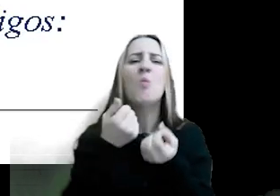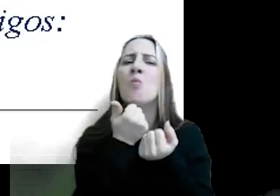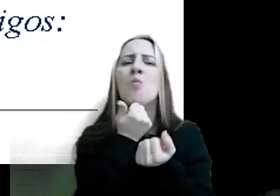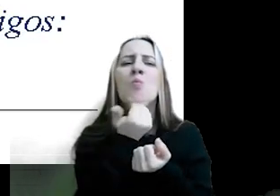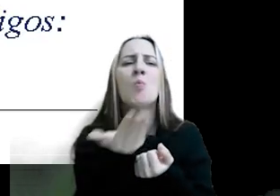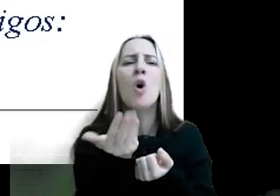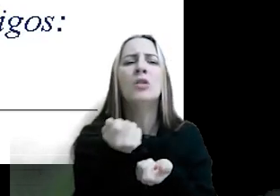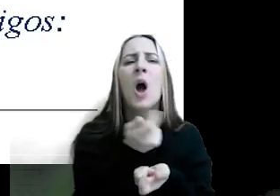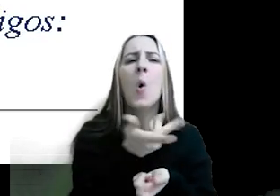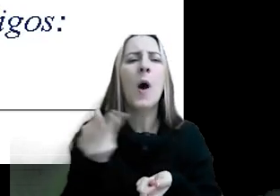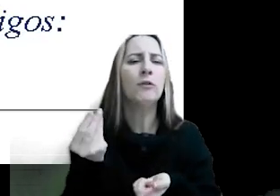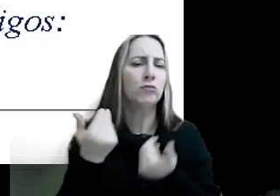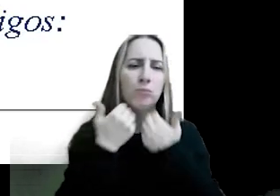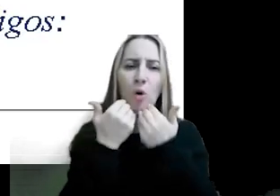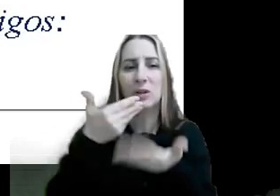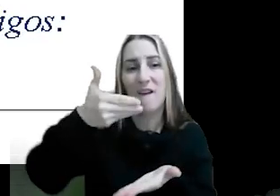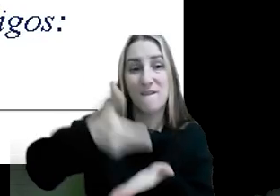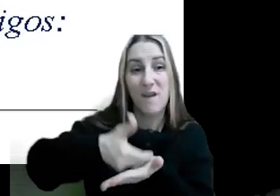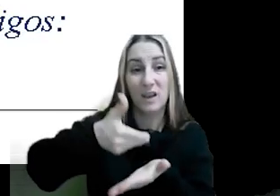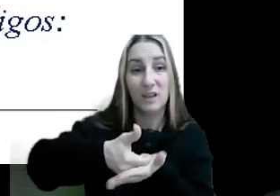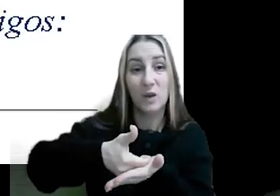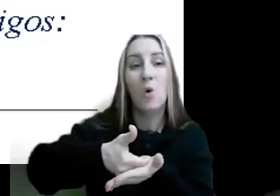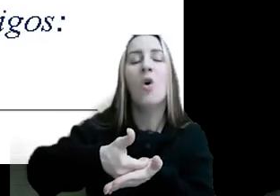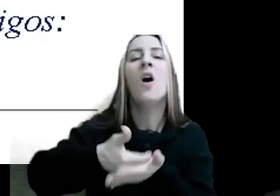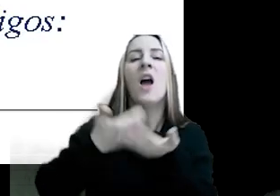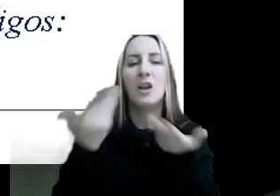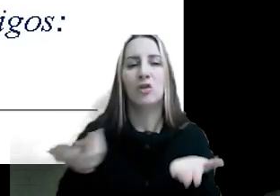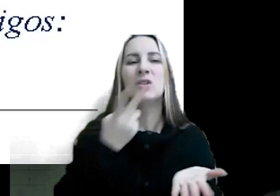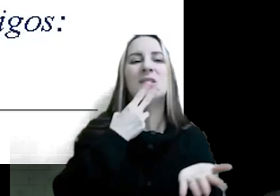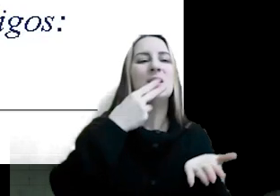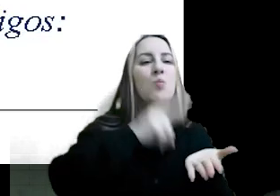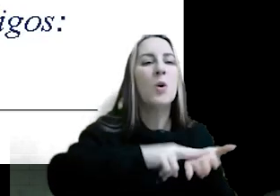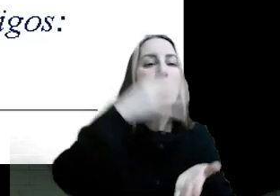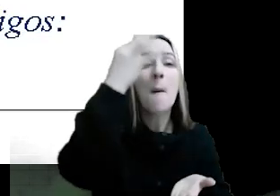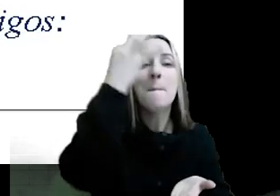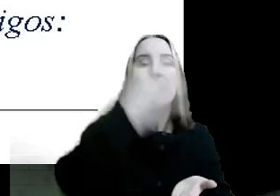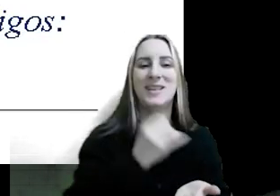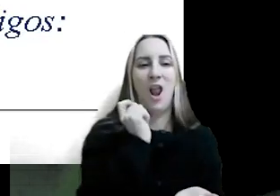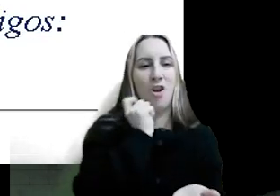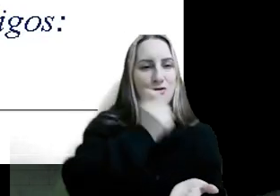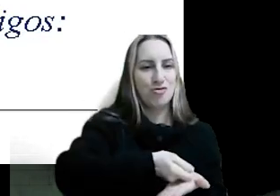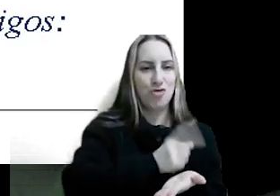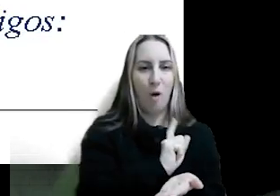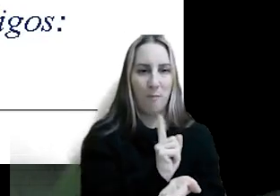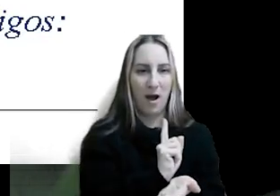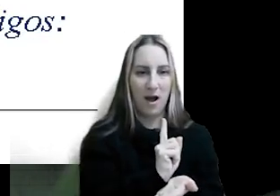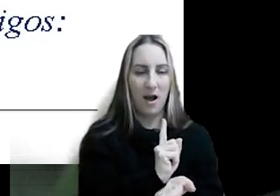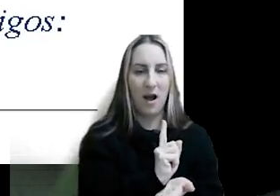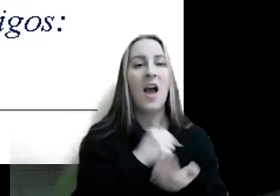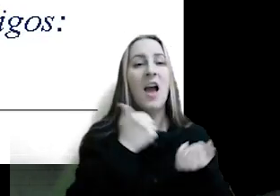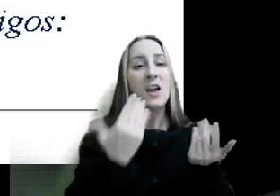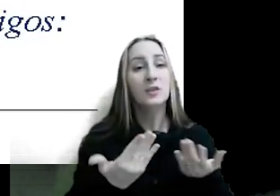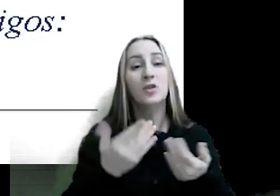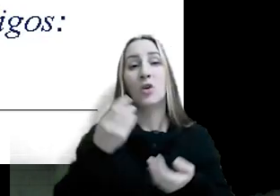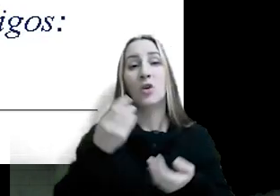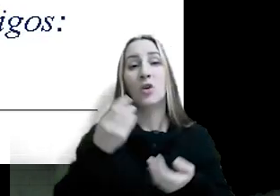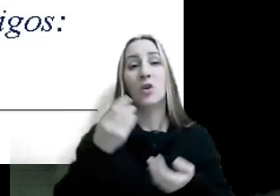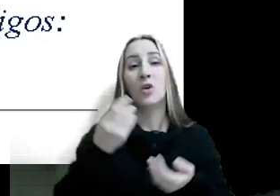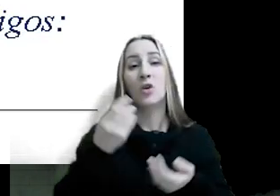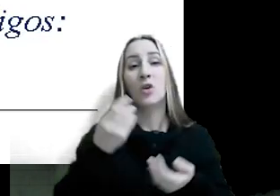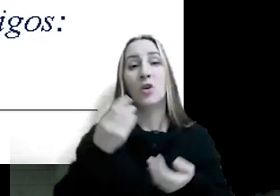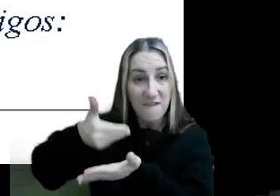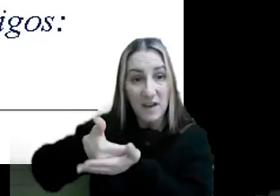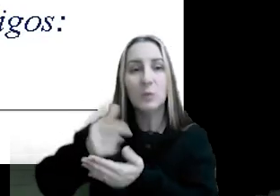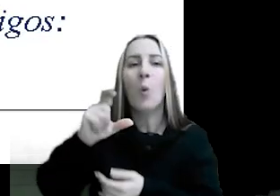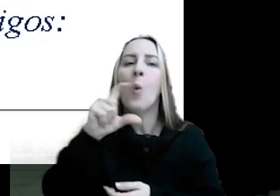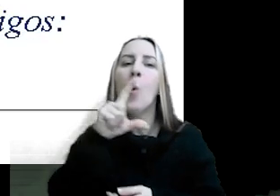¿sí?, va a estar liberado del pago del impuesto especial y tendrá que ser depositado en una cuenta especial